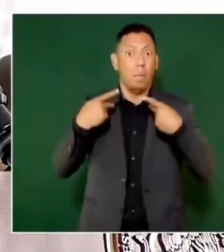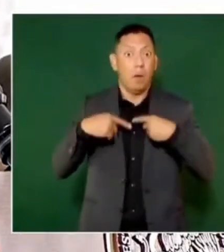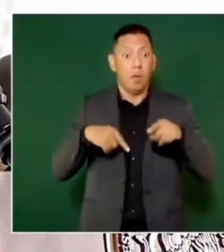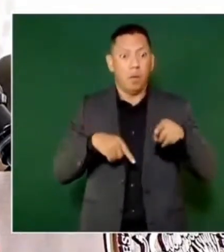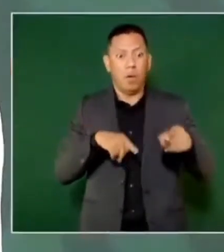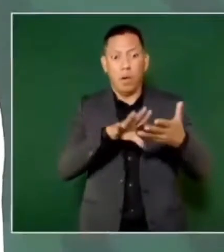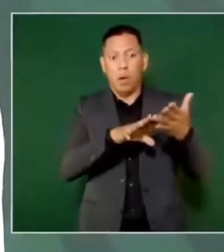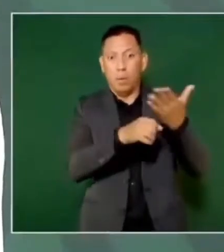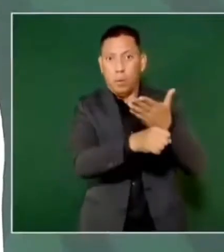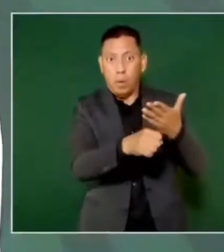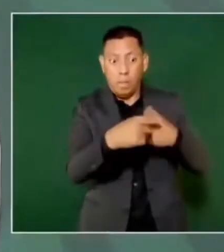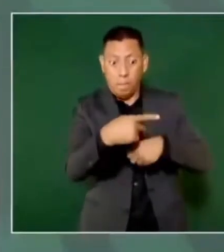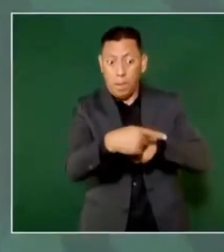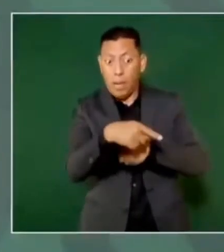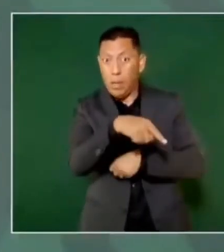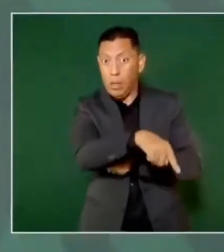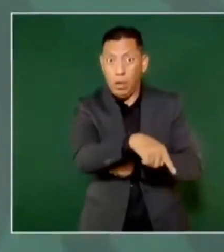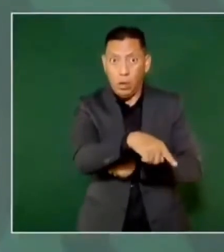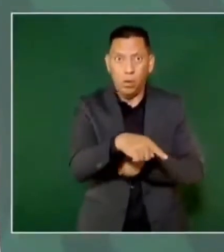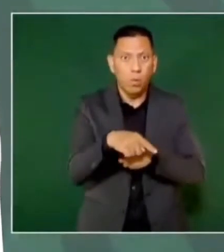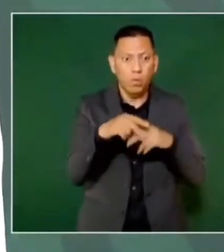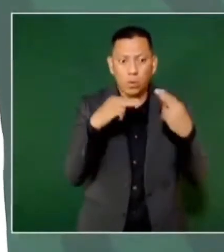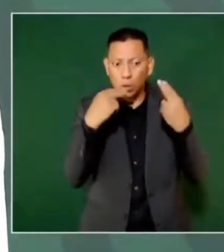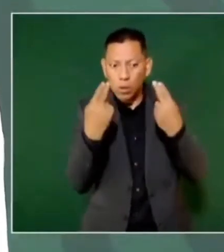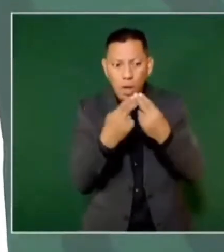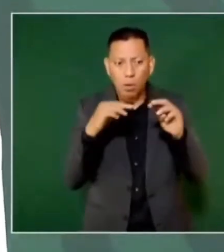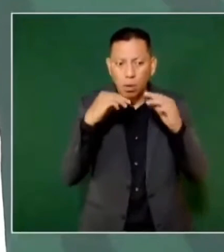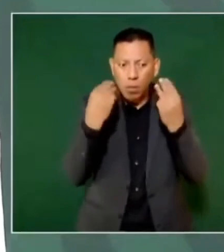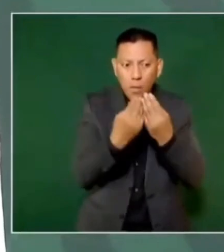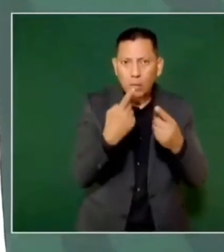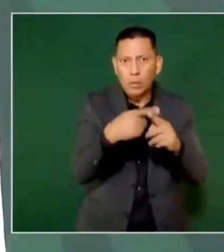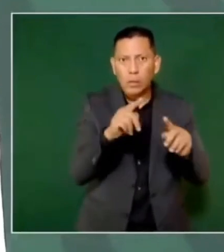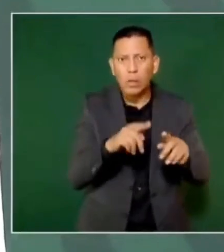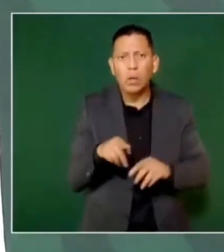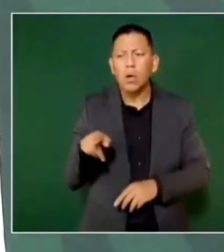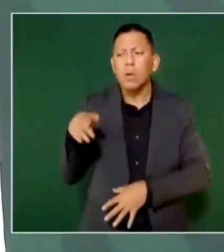de cuello blanco y de la delincuencia organizada?